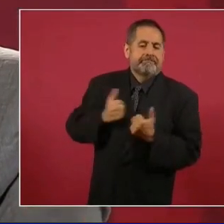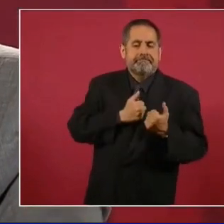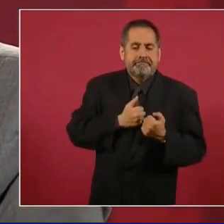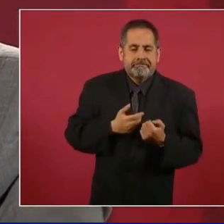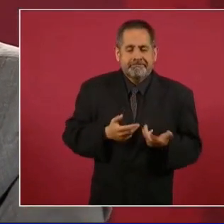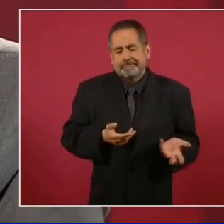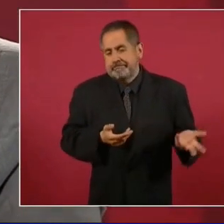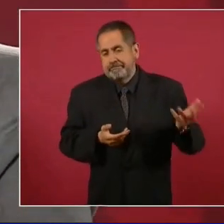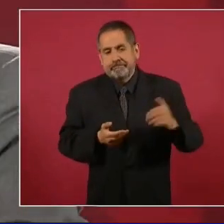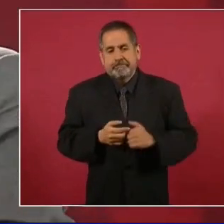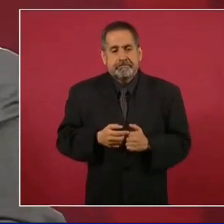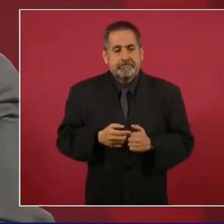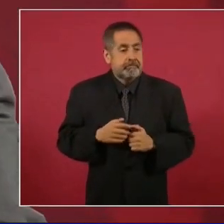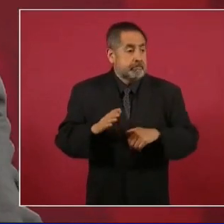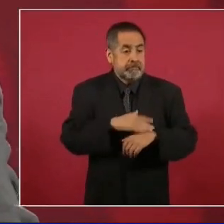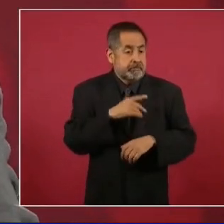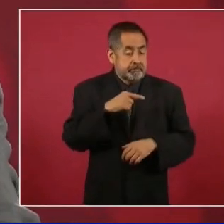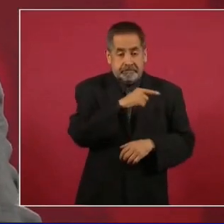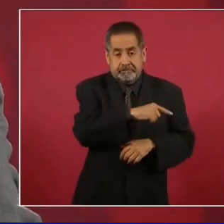porque se pelean